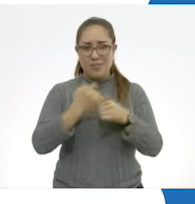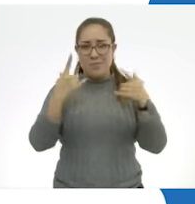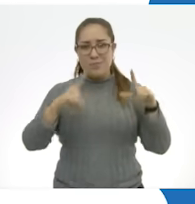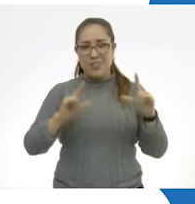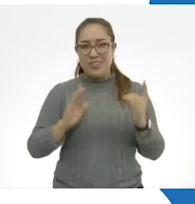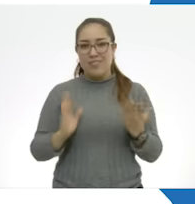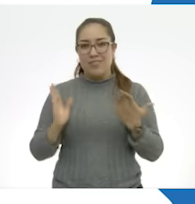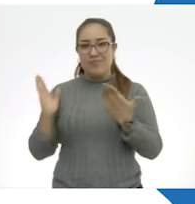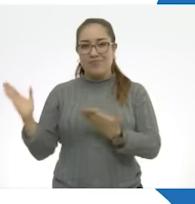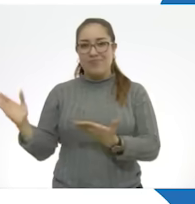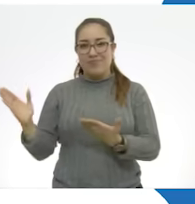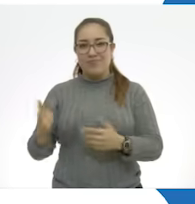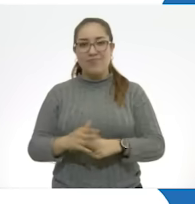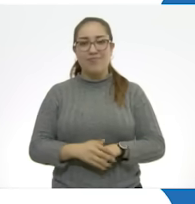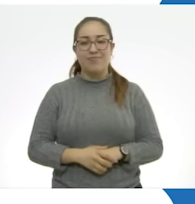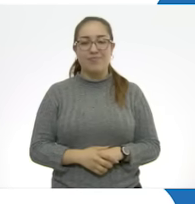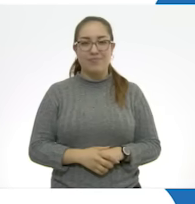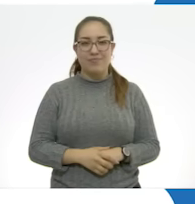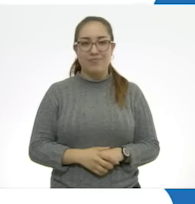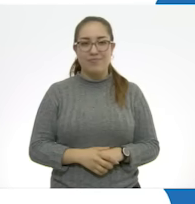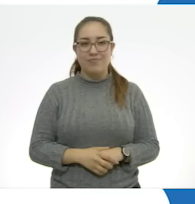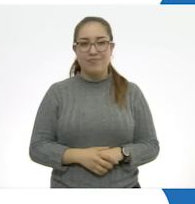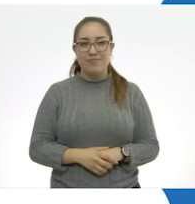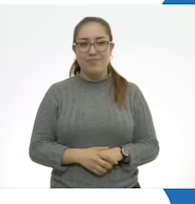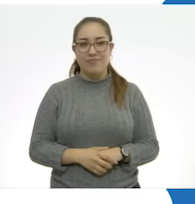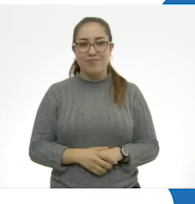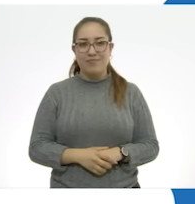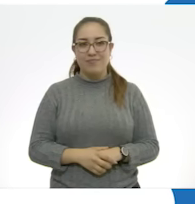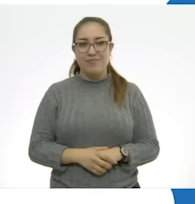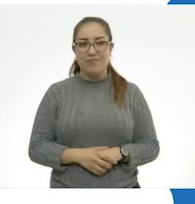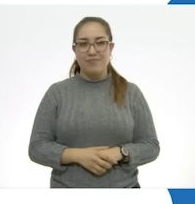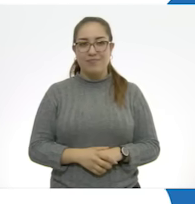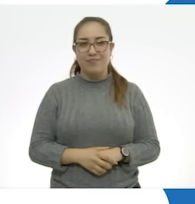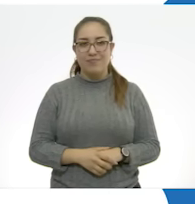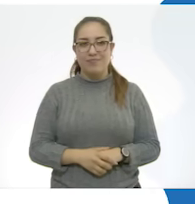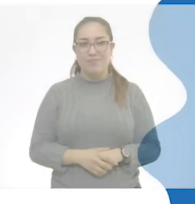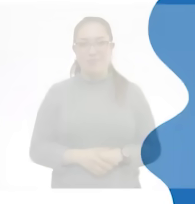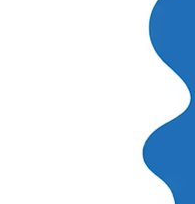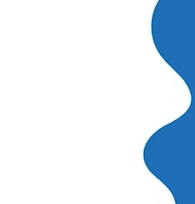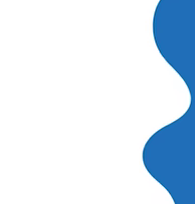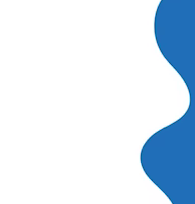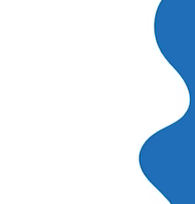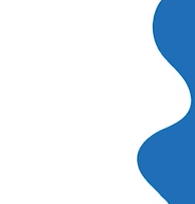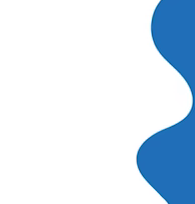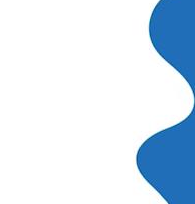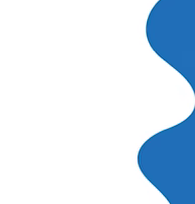liga: aprendeencasa.cep.gob.mx.